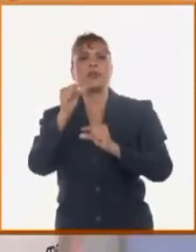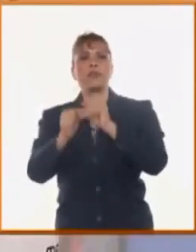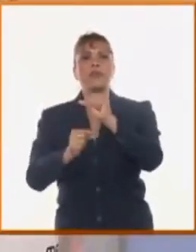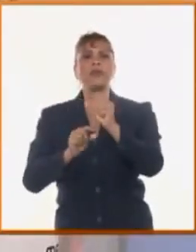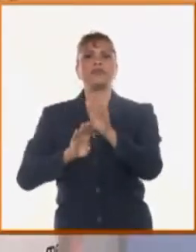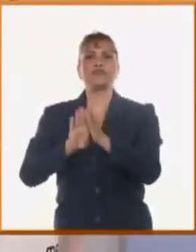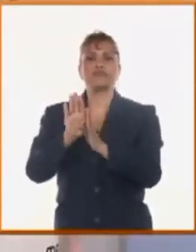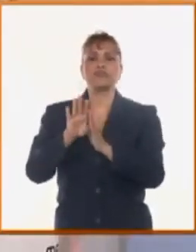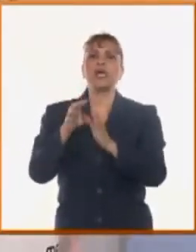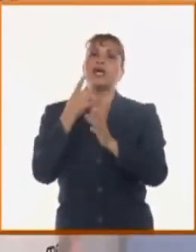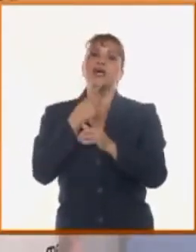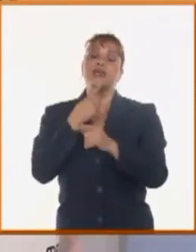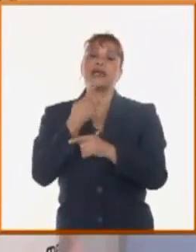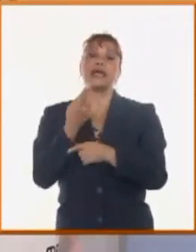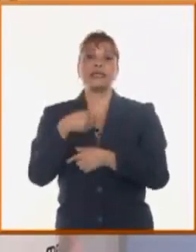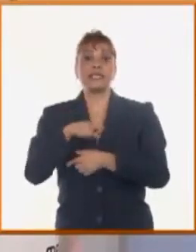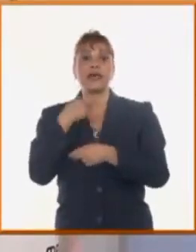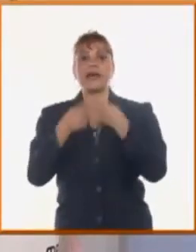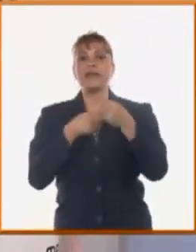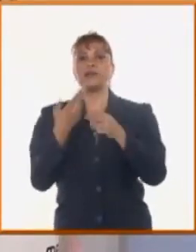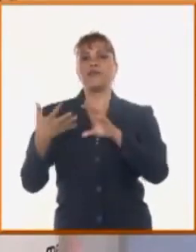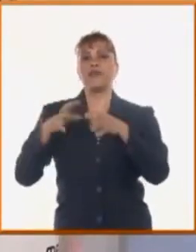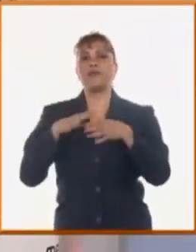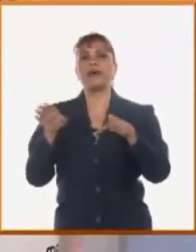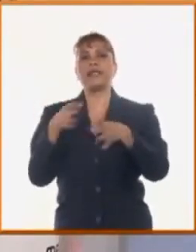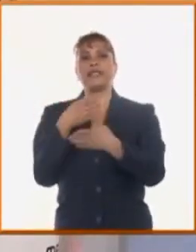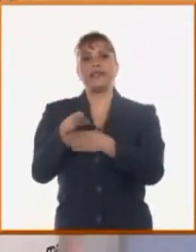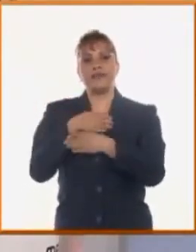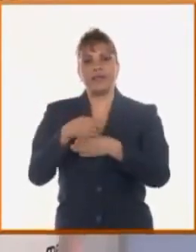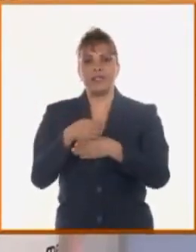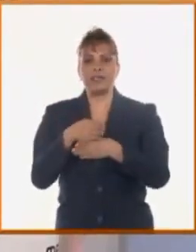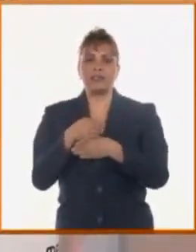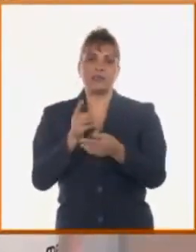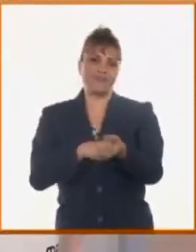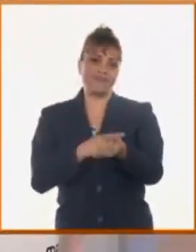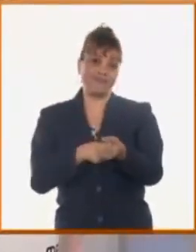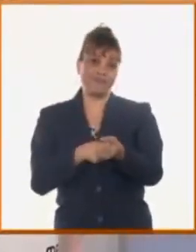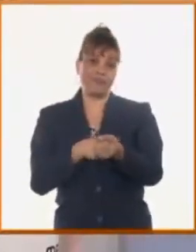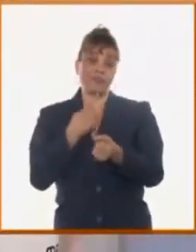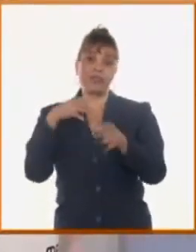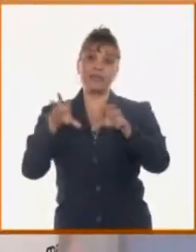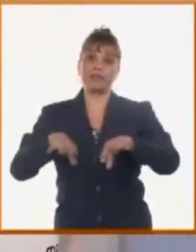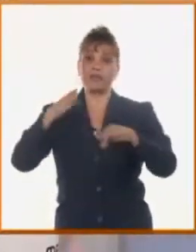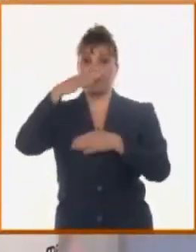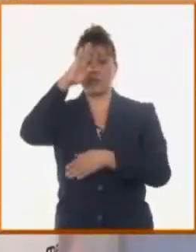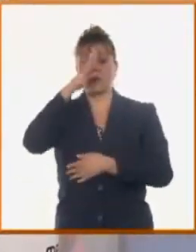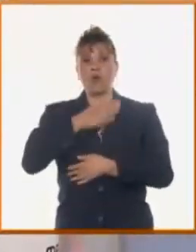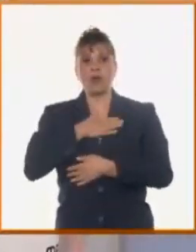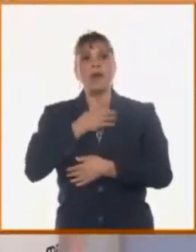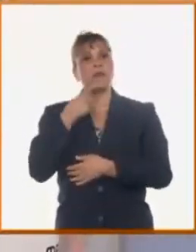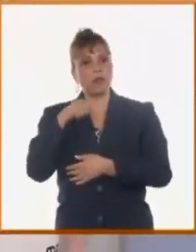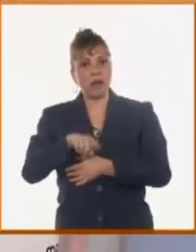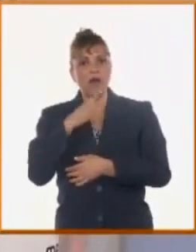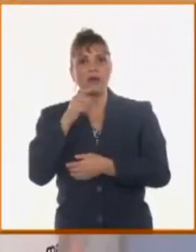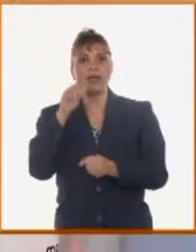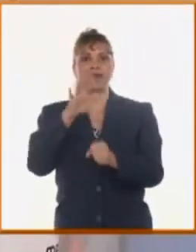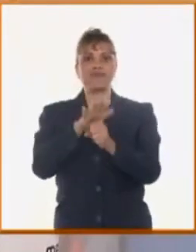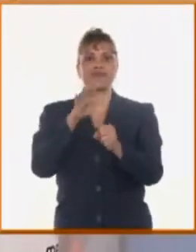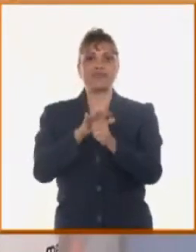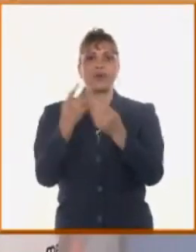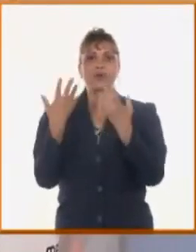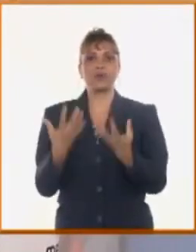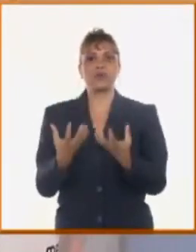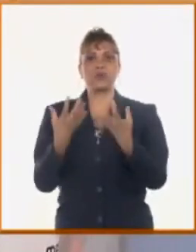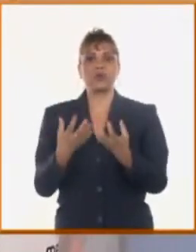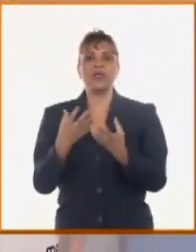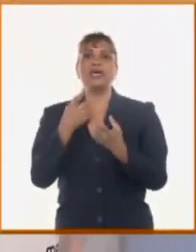en condiciones distintas a las que de manera habitual se desarrollaba y por lo tanto vamos a llenar Pavespo de